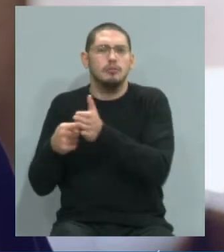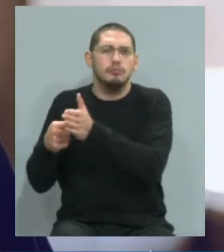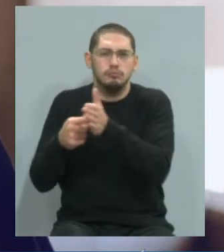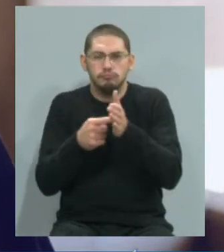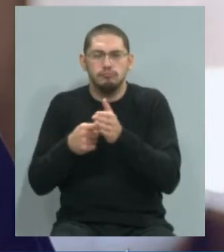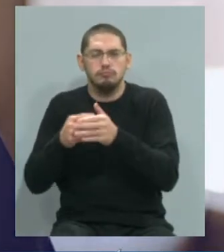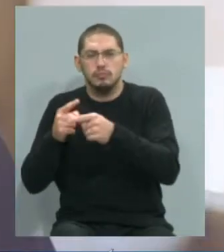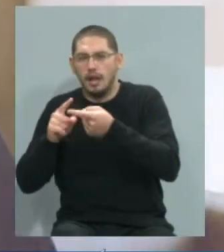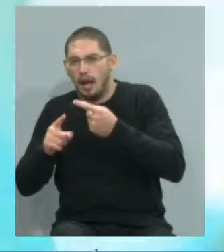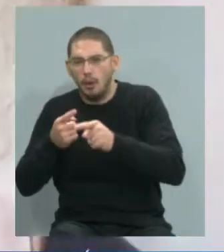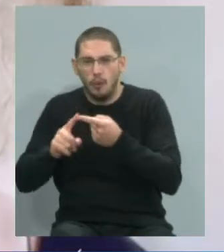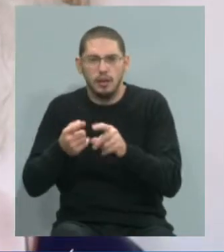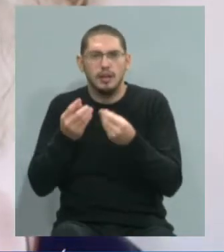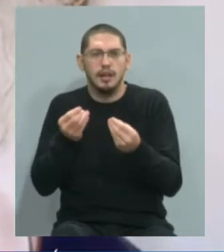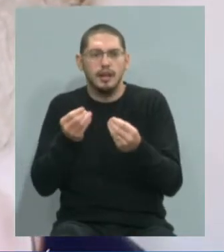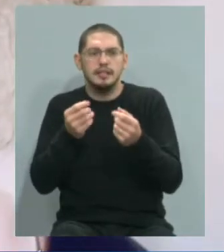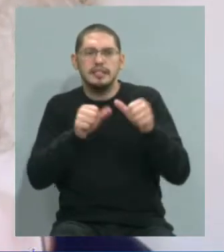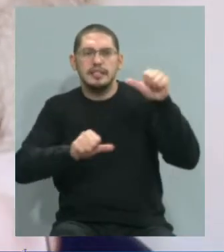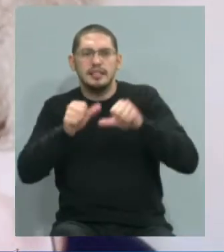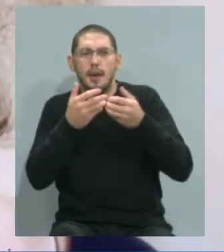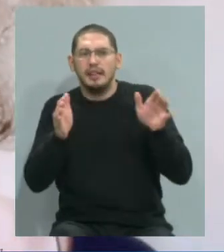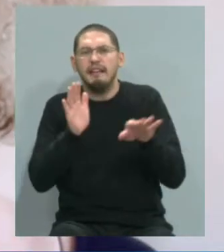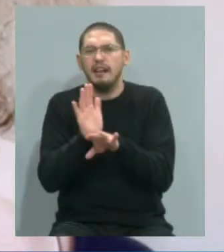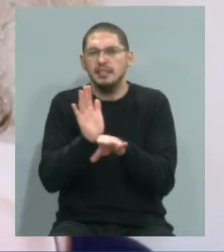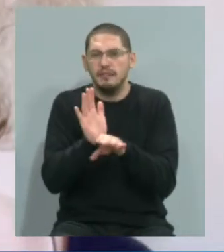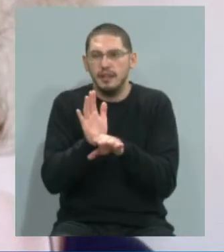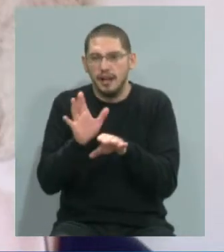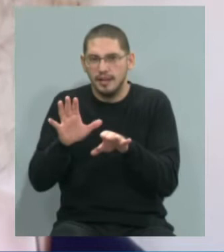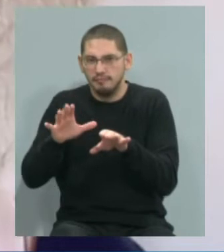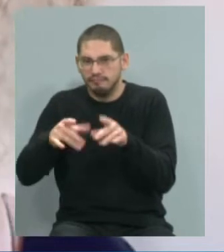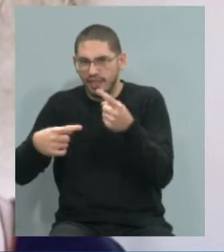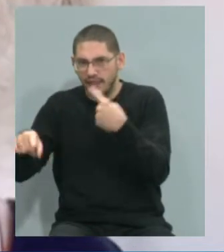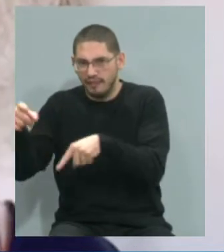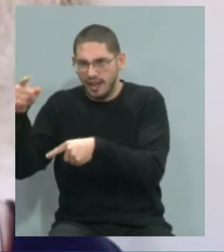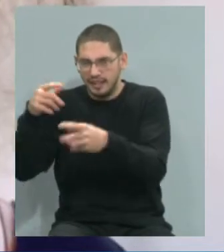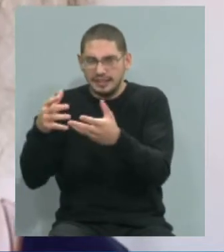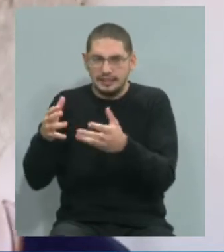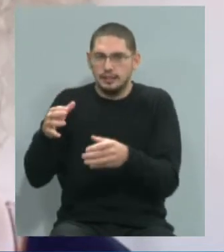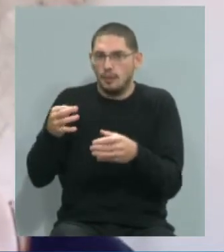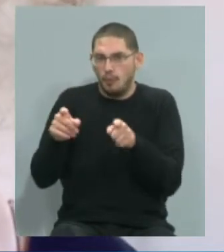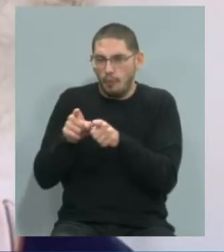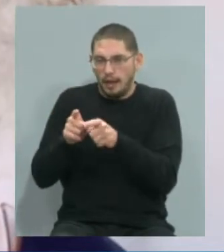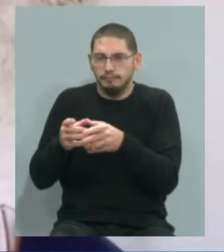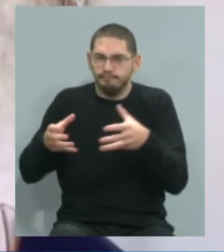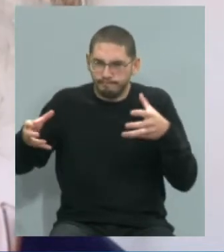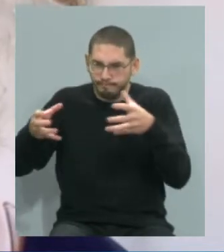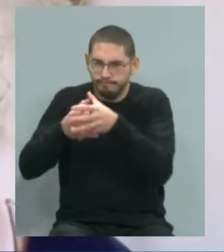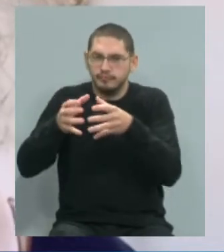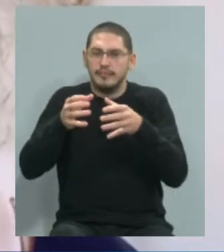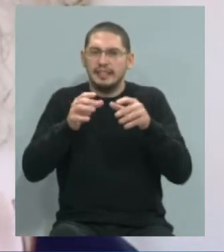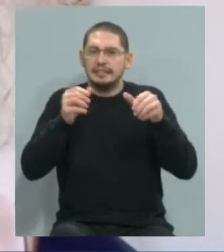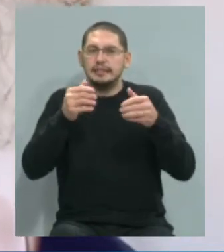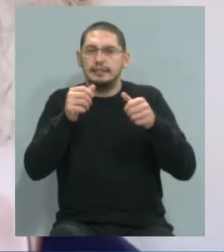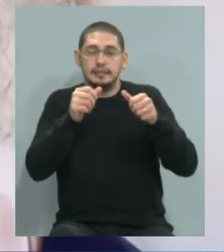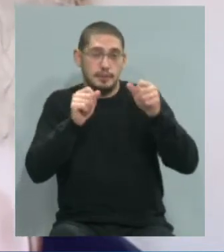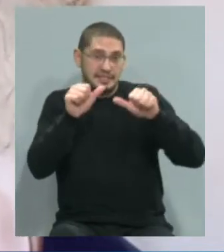acerca de qué significa también la ciencia abierta. Entonces esta recomendación lo primero que hace es generar una definición de ciencia abierta